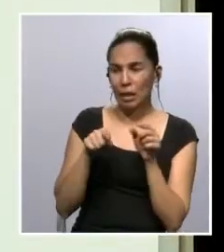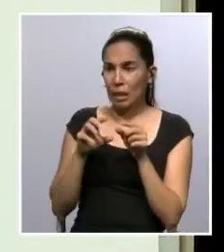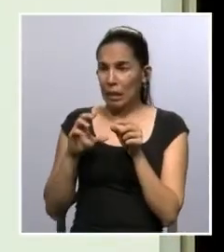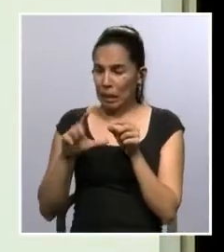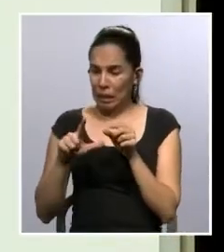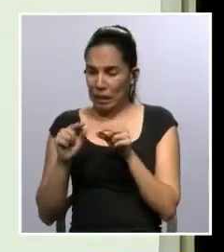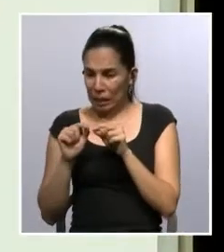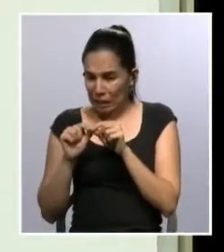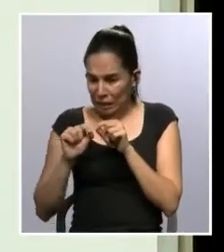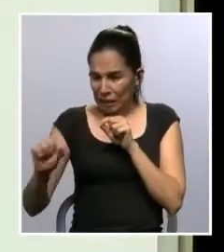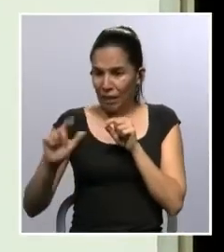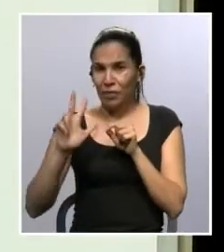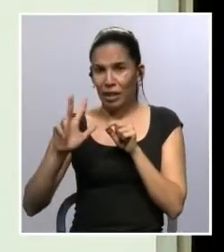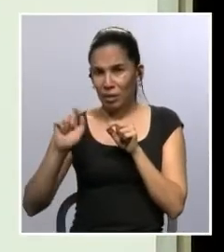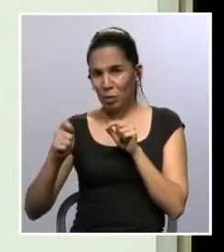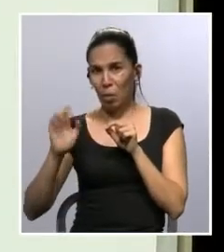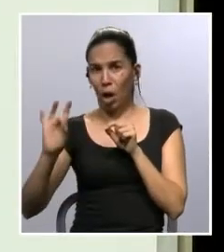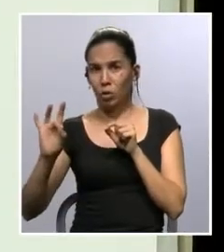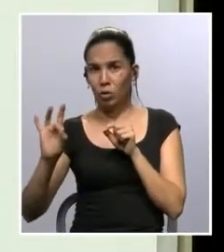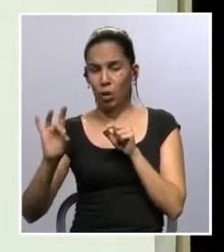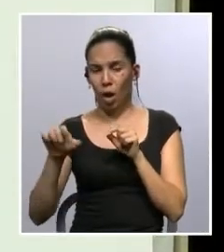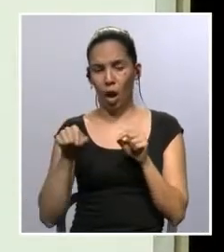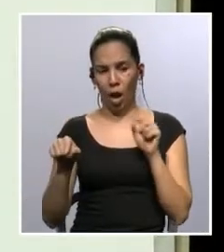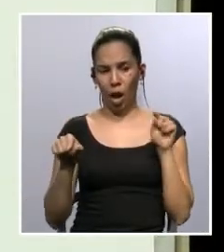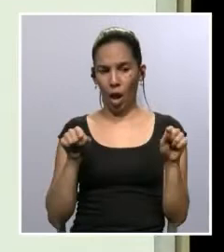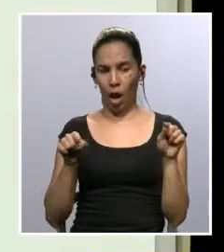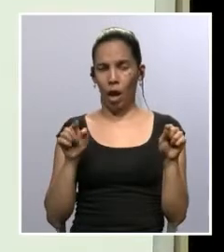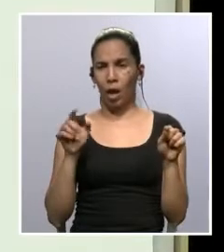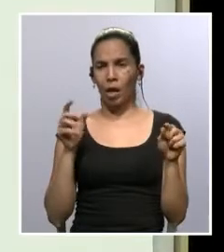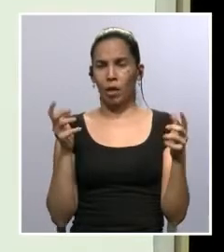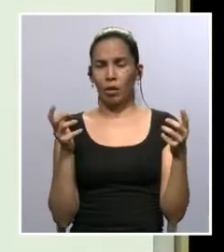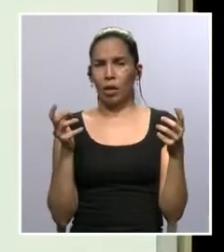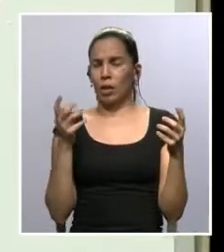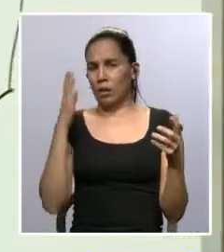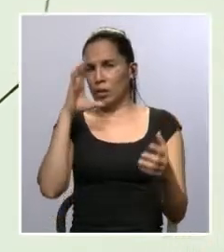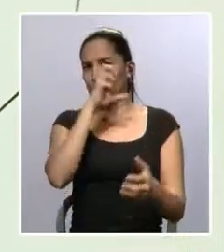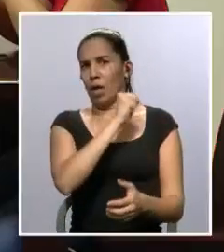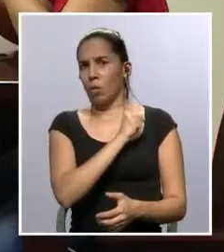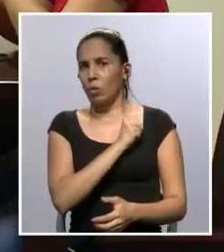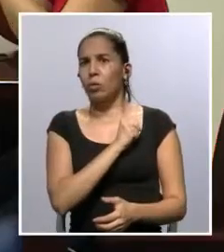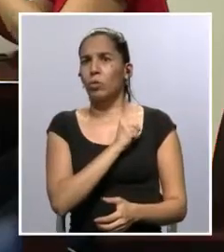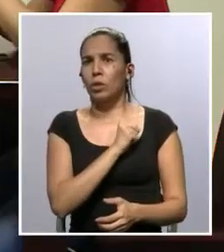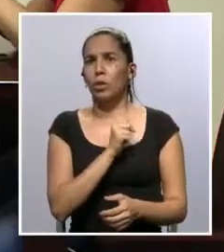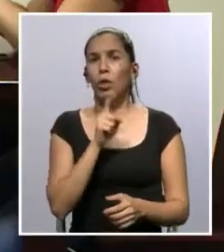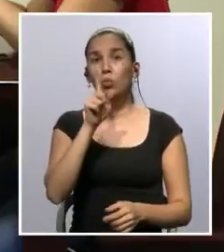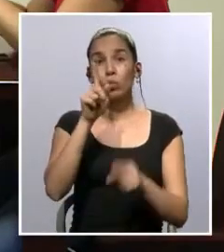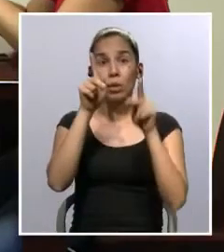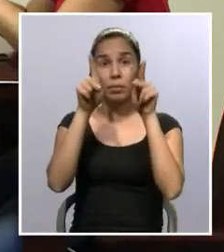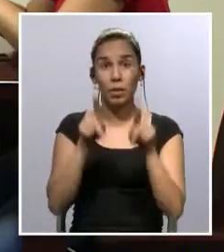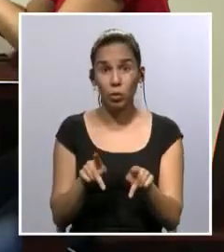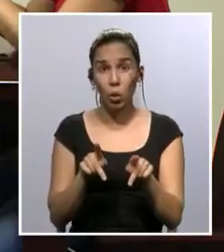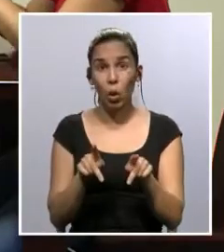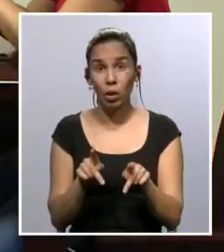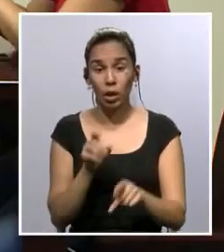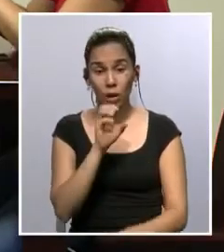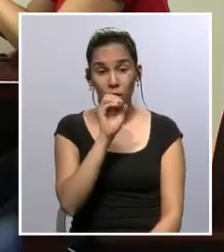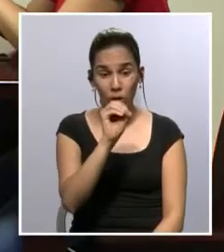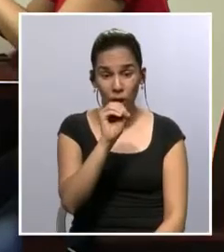3 lineal, podemos sacar la relación. Si una persona de